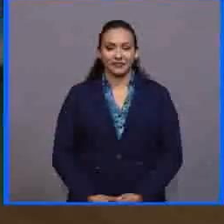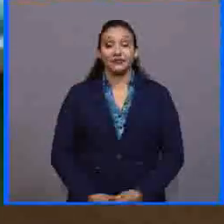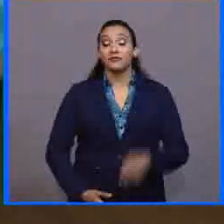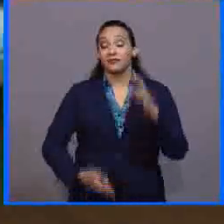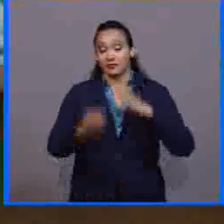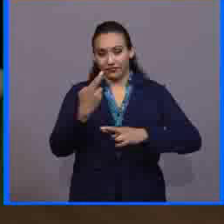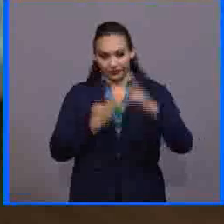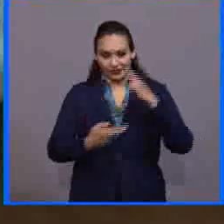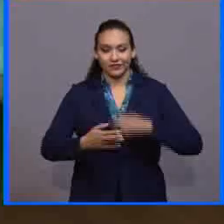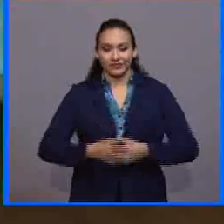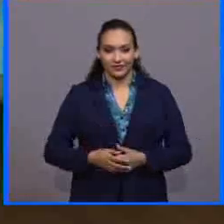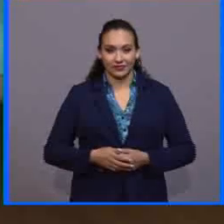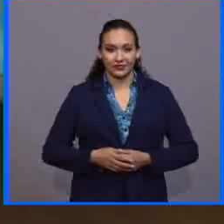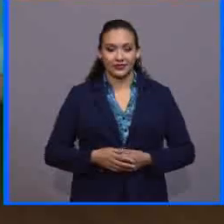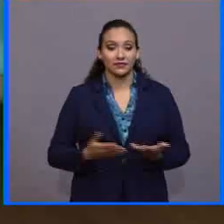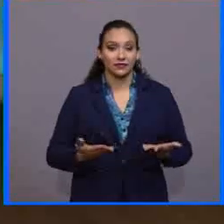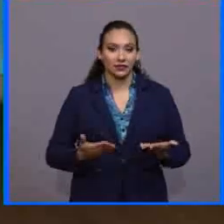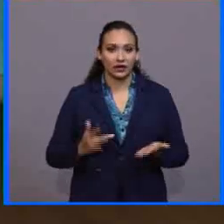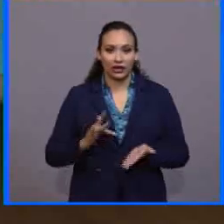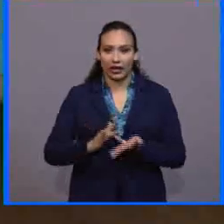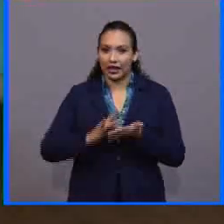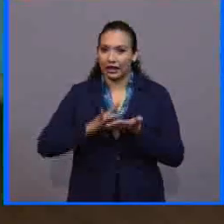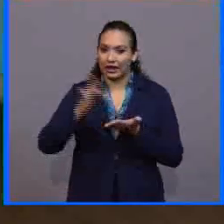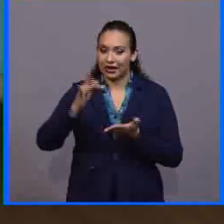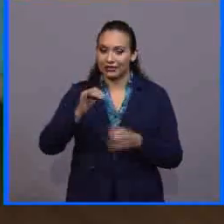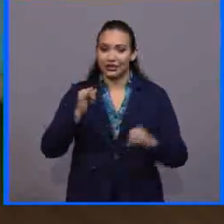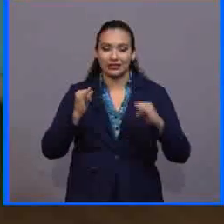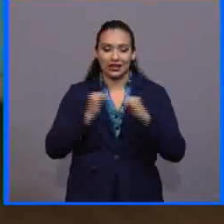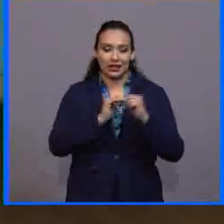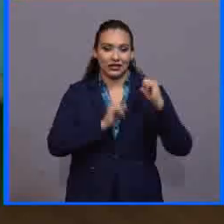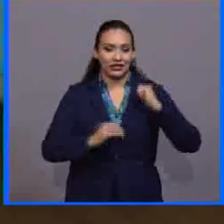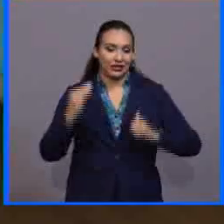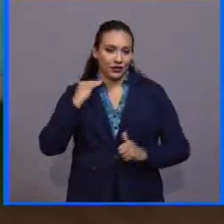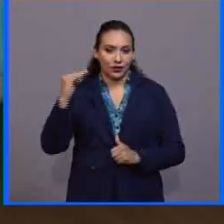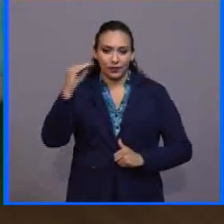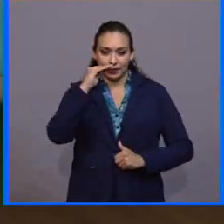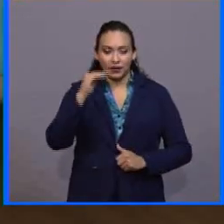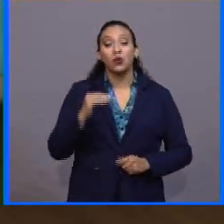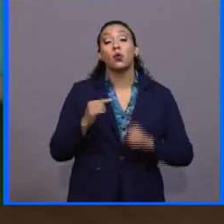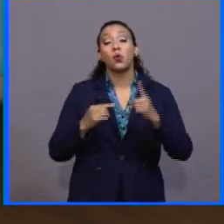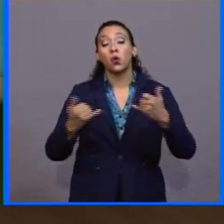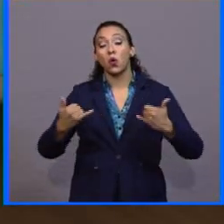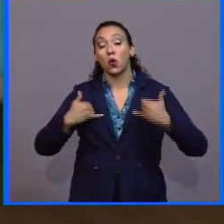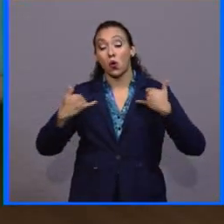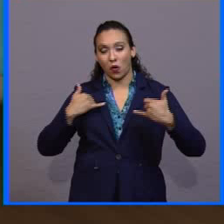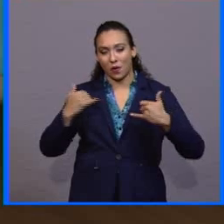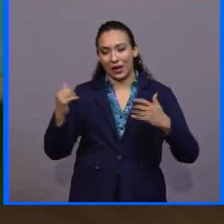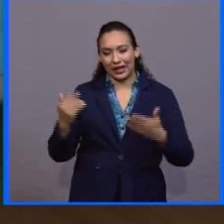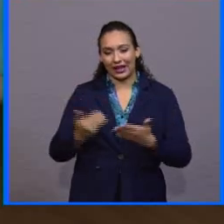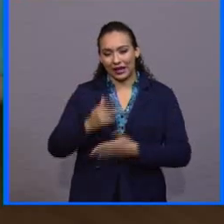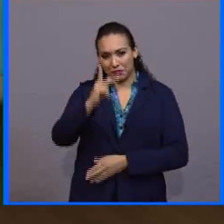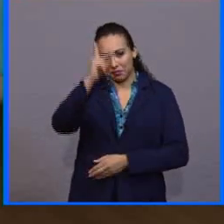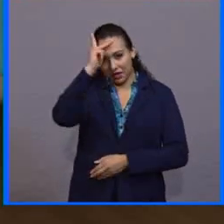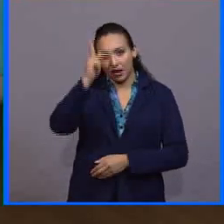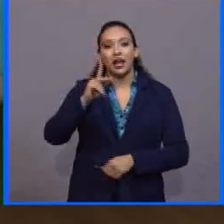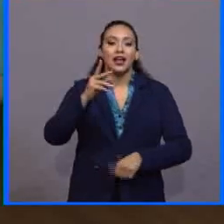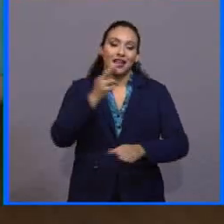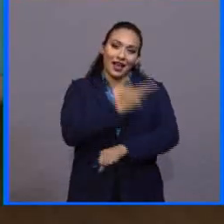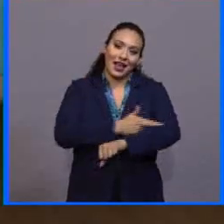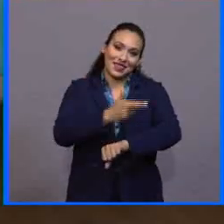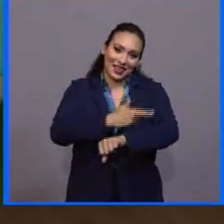Al regresar, gracias a la intervención de la Defensoría Pública, joven peruano logró regularizar su situación